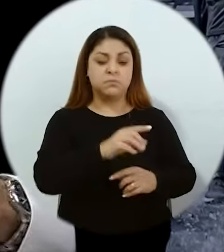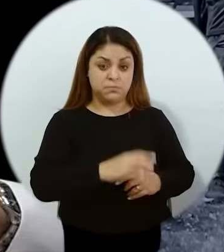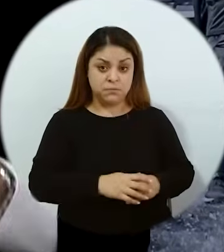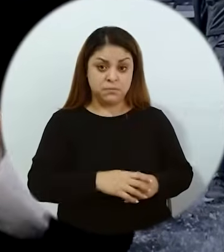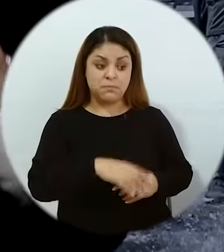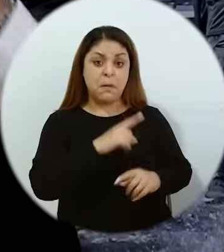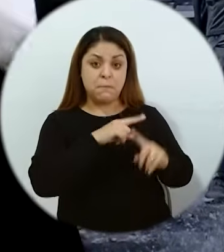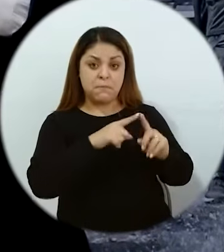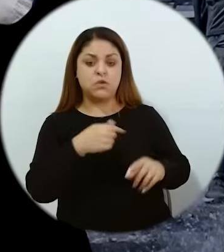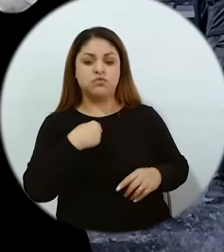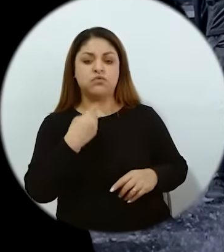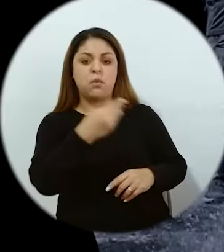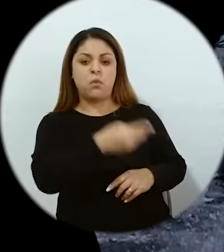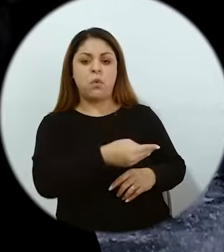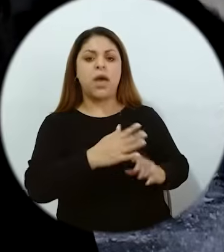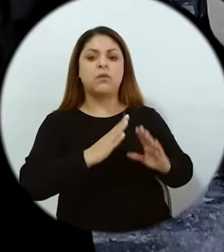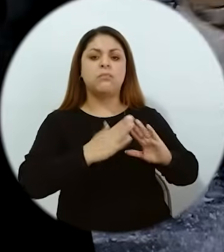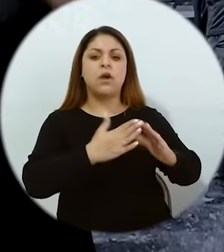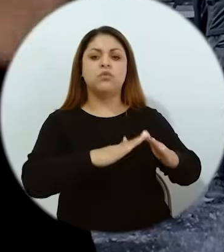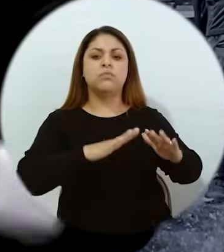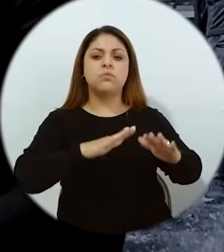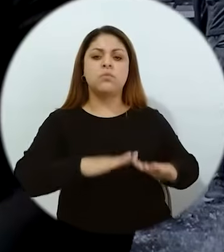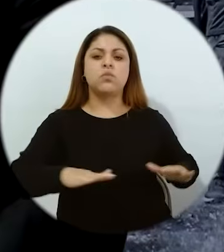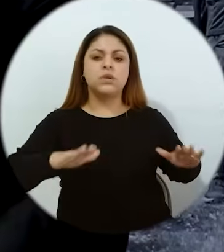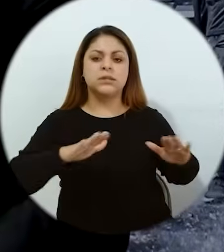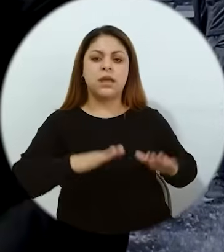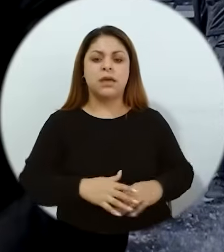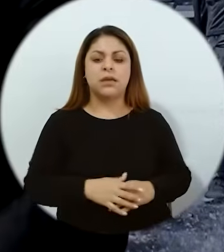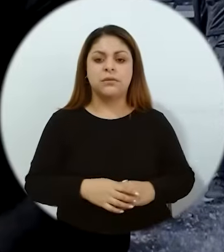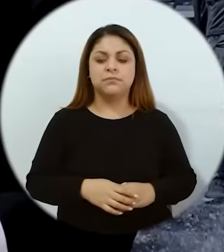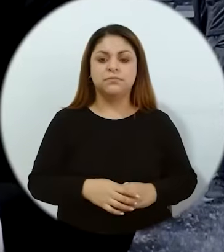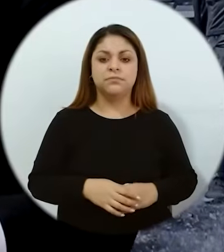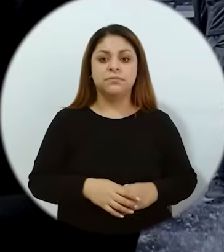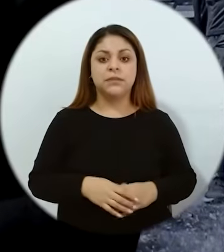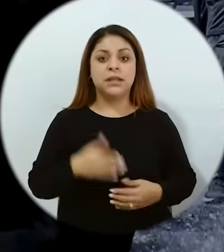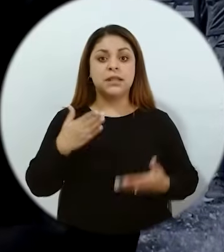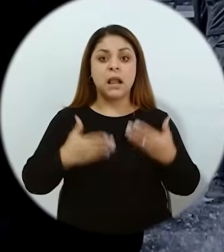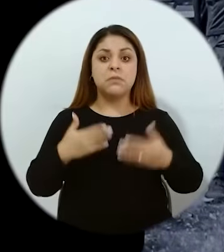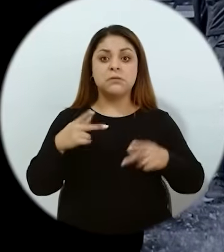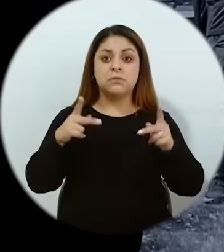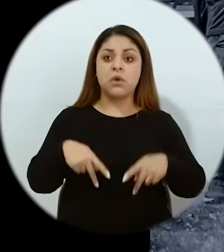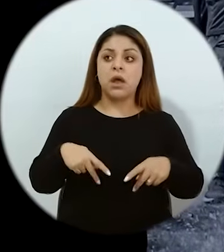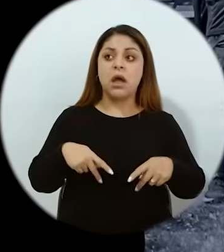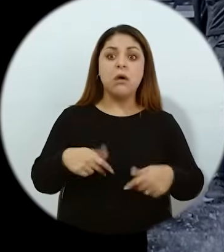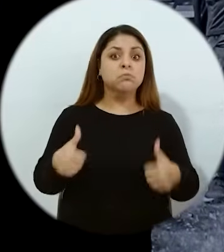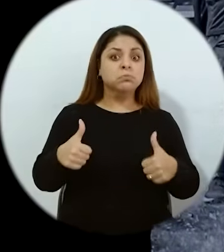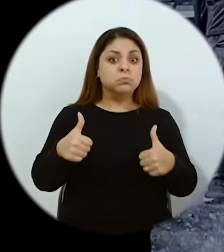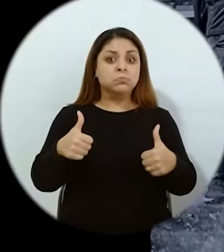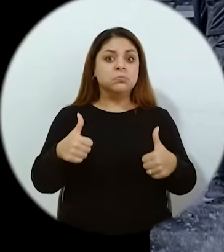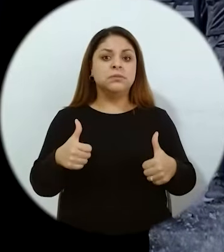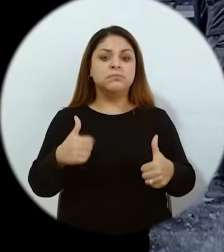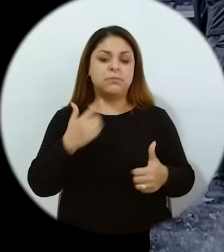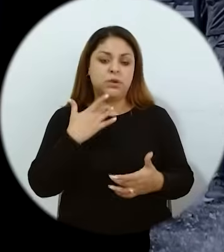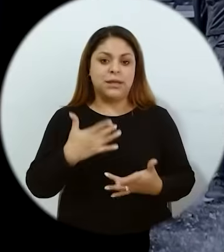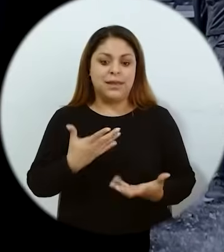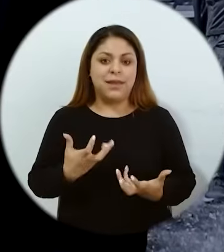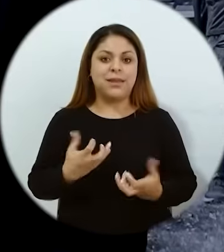sí, usted va a tener su barrio muy tranquilo. Probablemente a las personas les parece eso muy